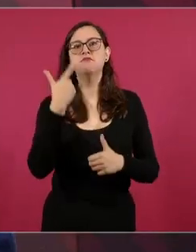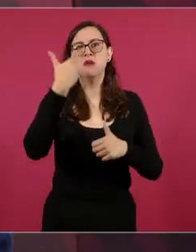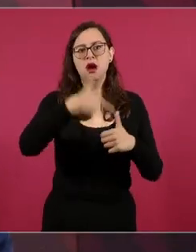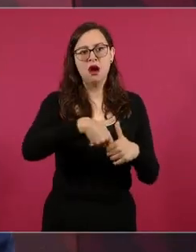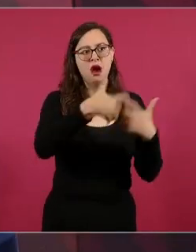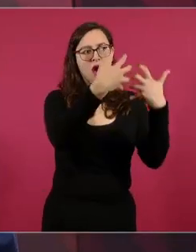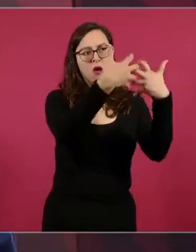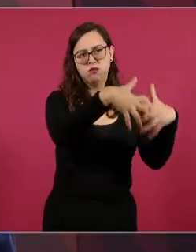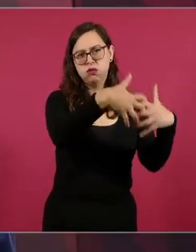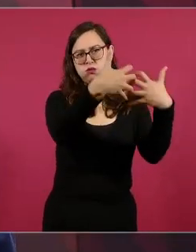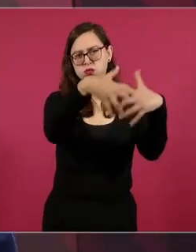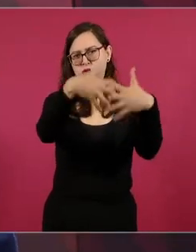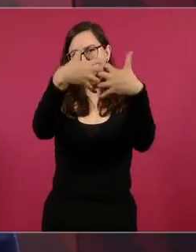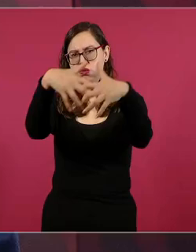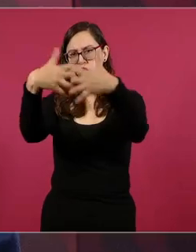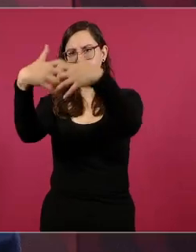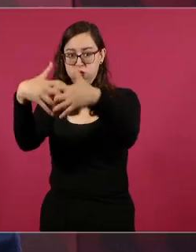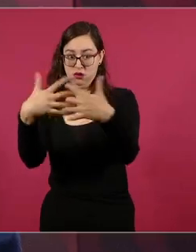que se han construido en el mundo